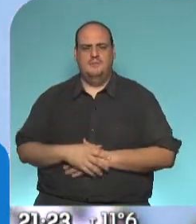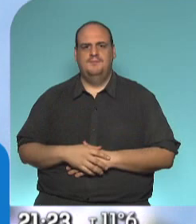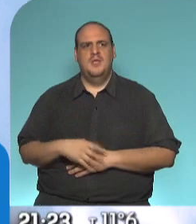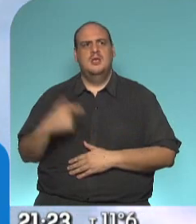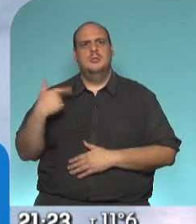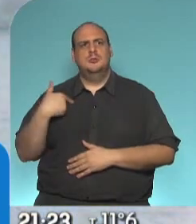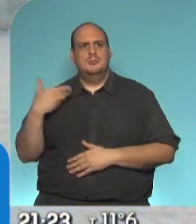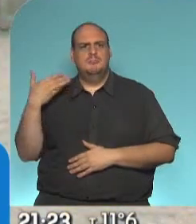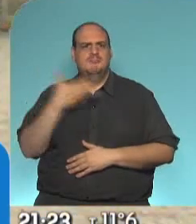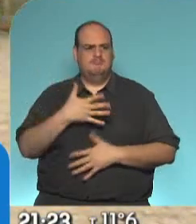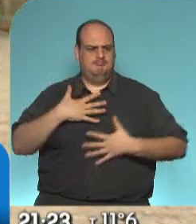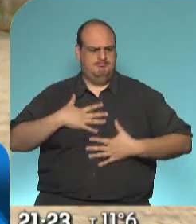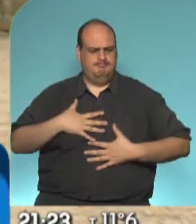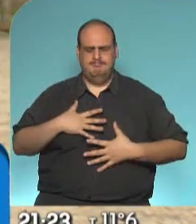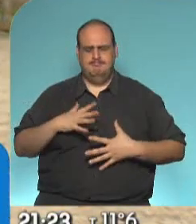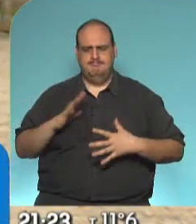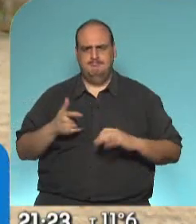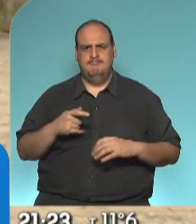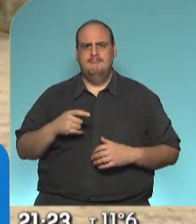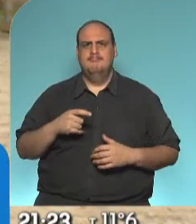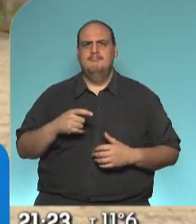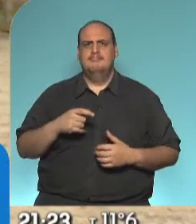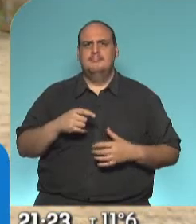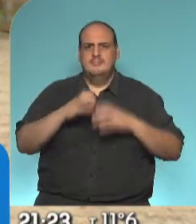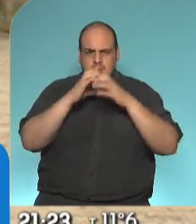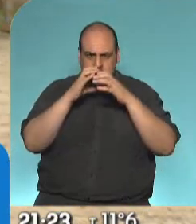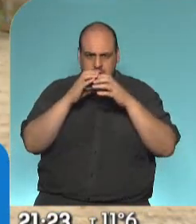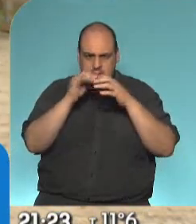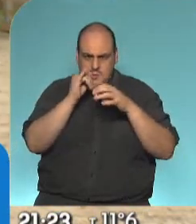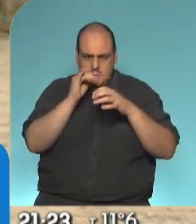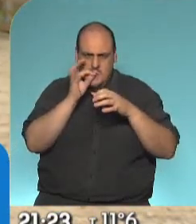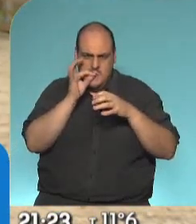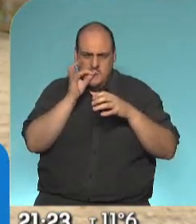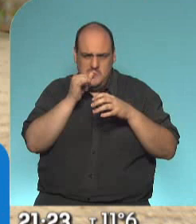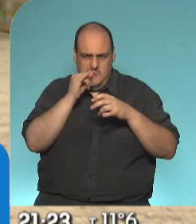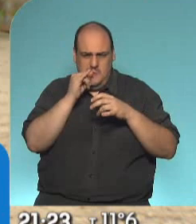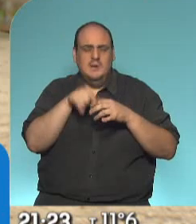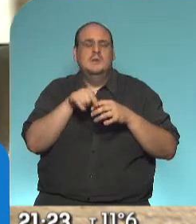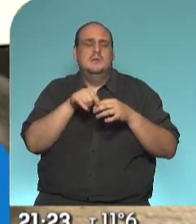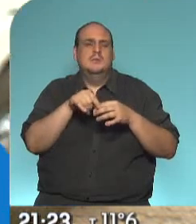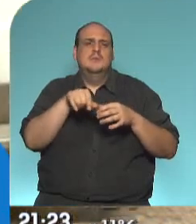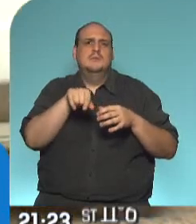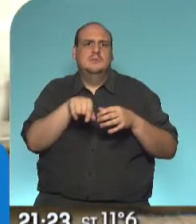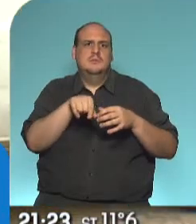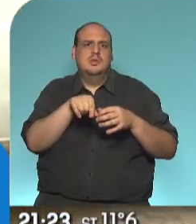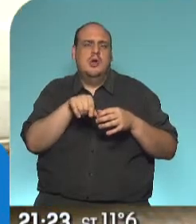en un estado, consumía pasta base, estaba en situación de calle.